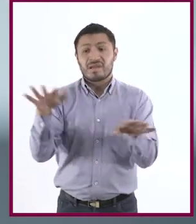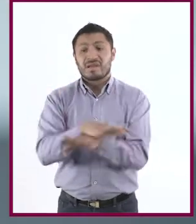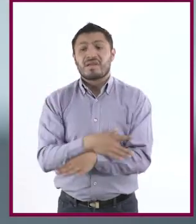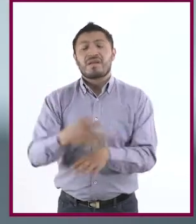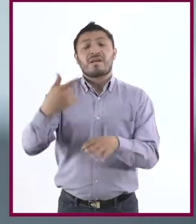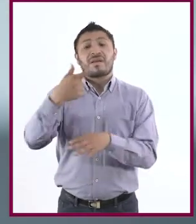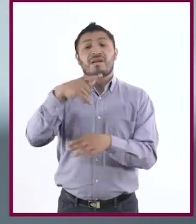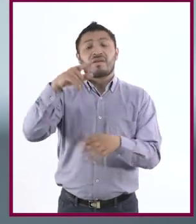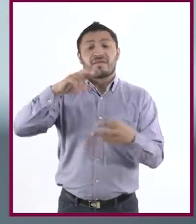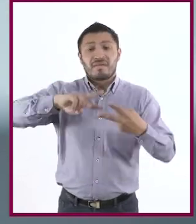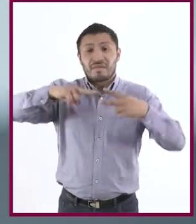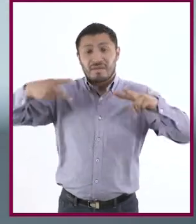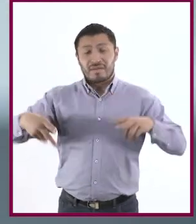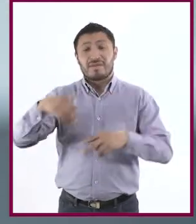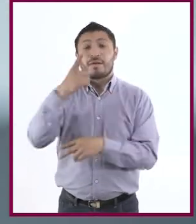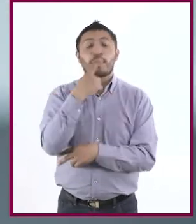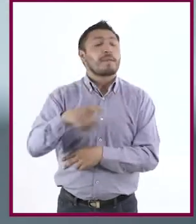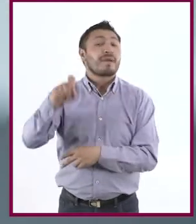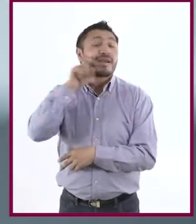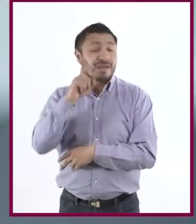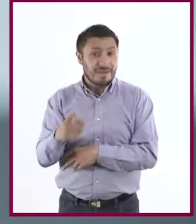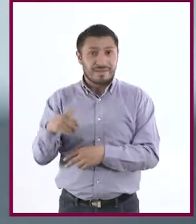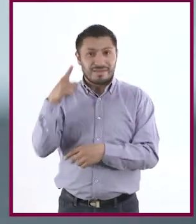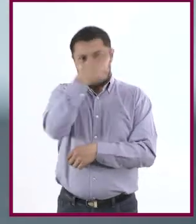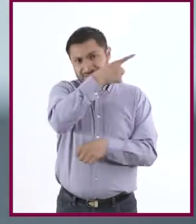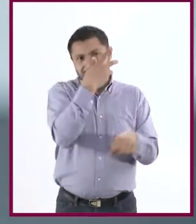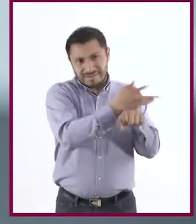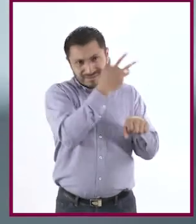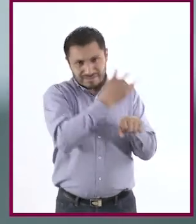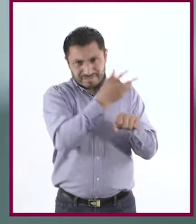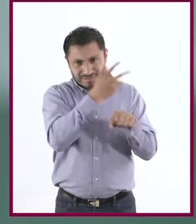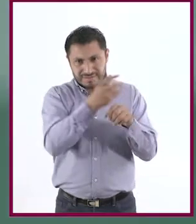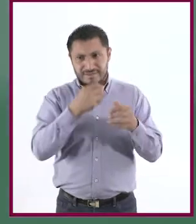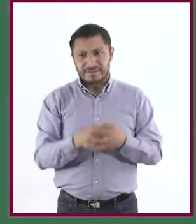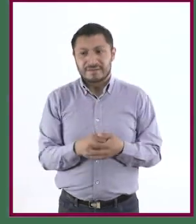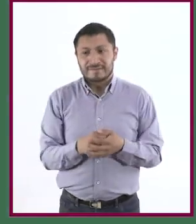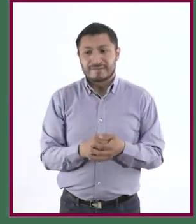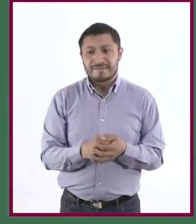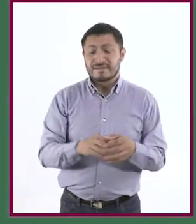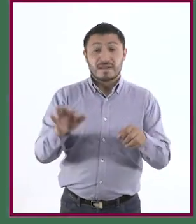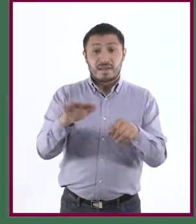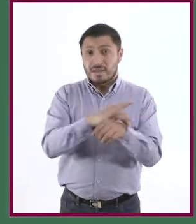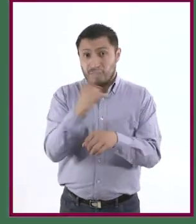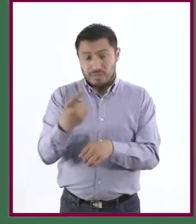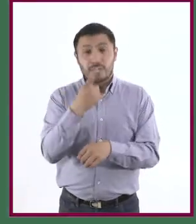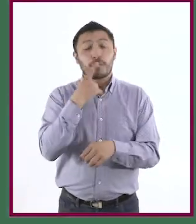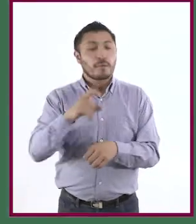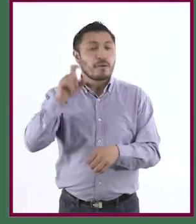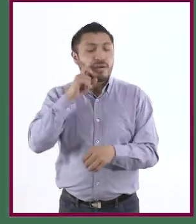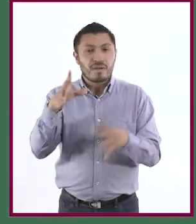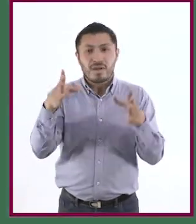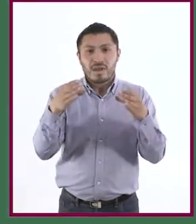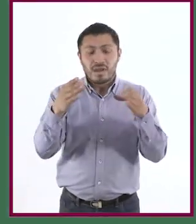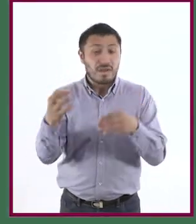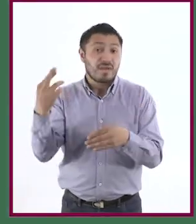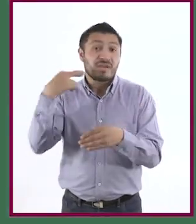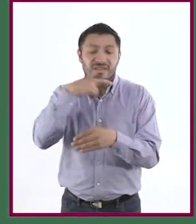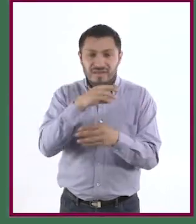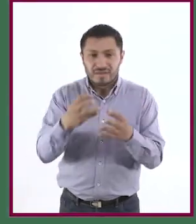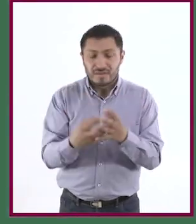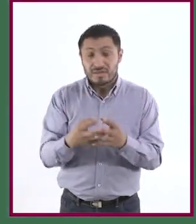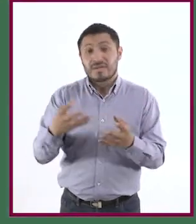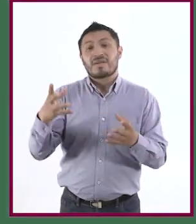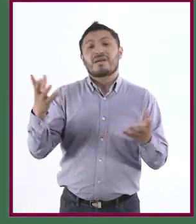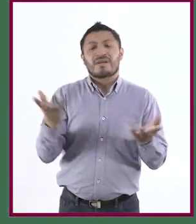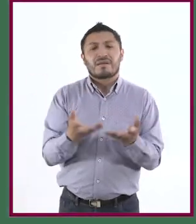modificada genéticamente fue el jitomate en los Estados Unidos. Debido a que este fruto se ablanda rápidamente al madurar,